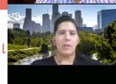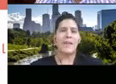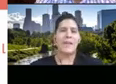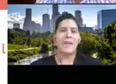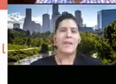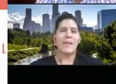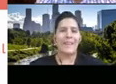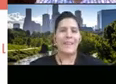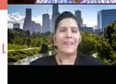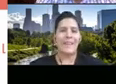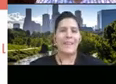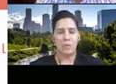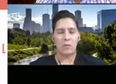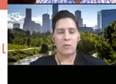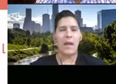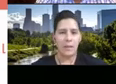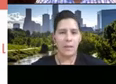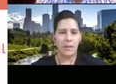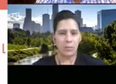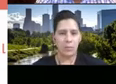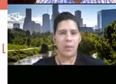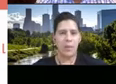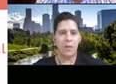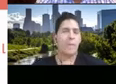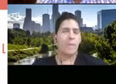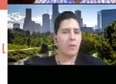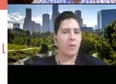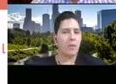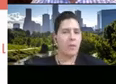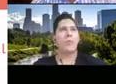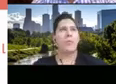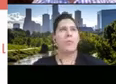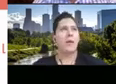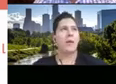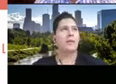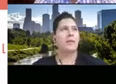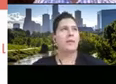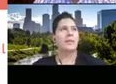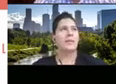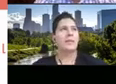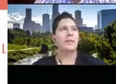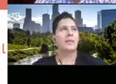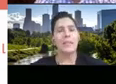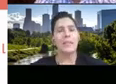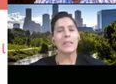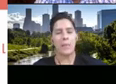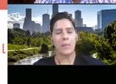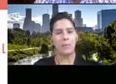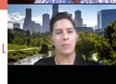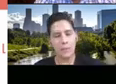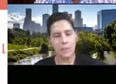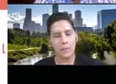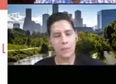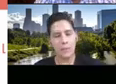más grandes de Estados Unidos, se encuentra al norte de Houston. Más o menos nos hacemos aproximadamente entre 30 a 35 minutos si tomamos un taxi